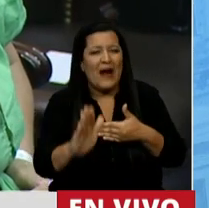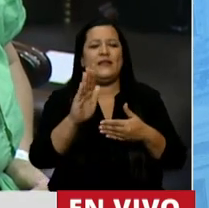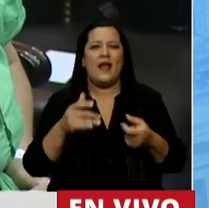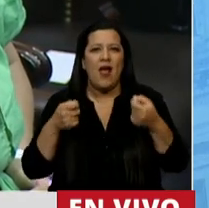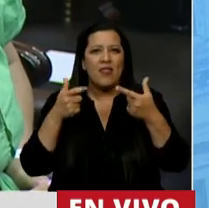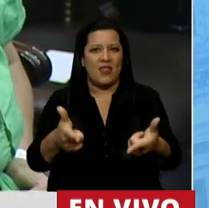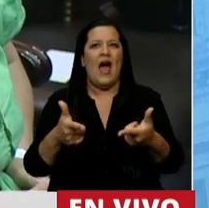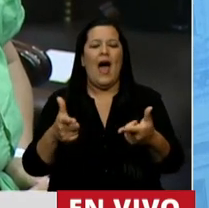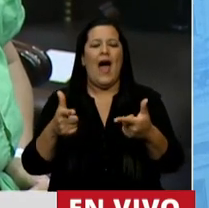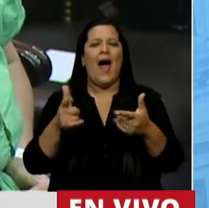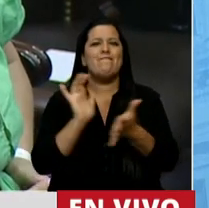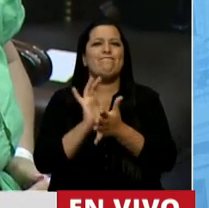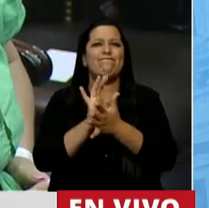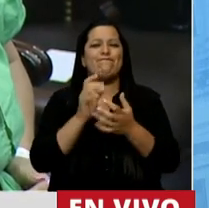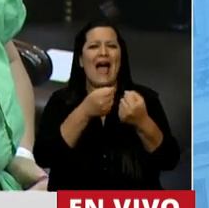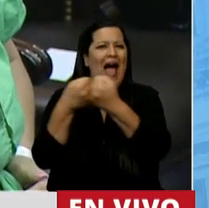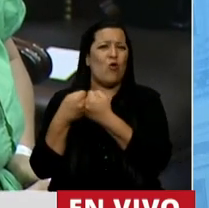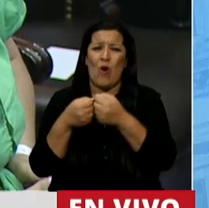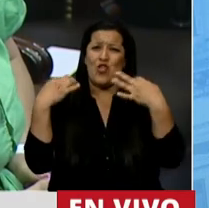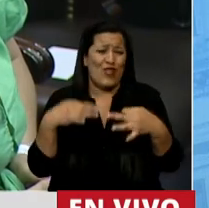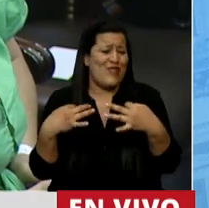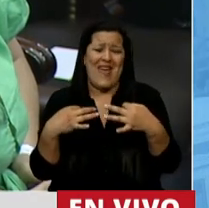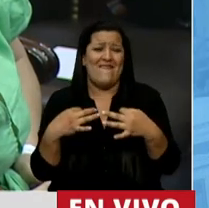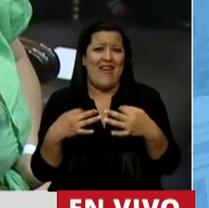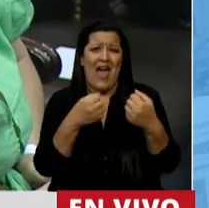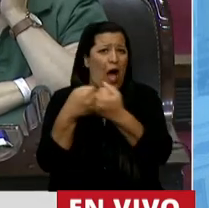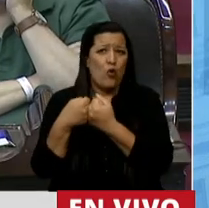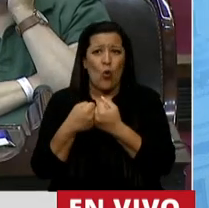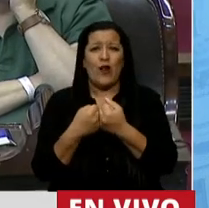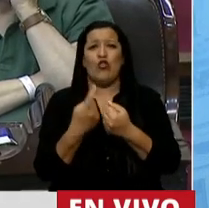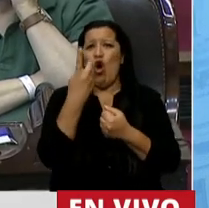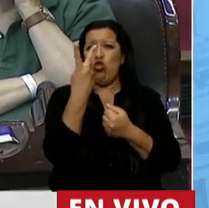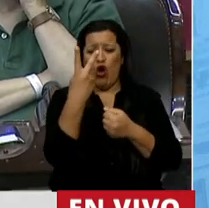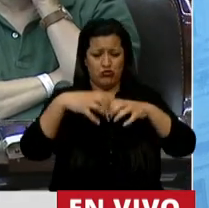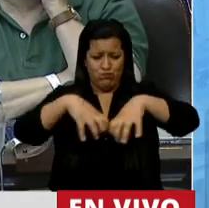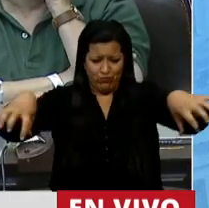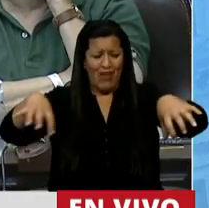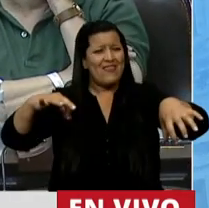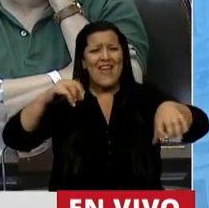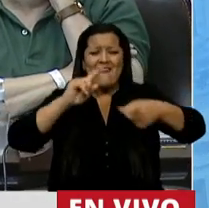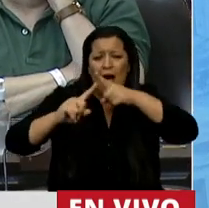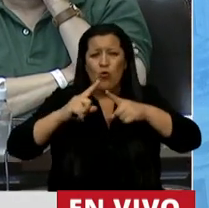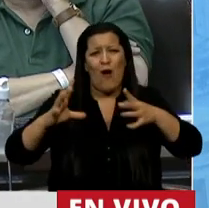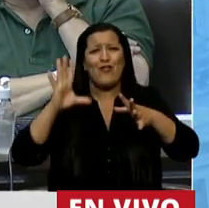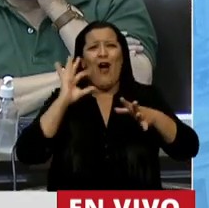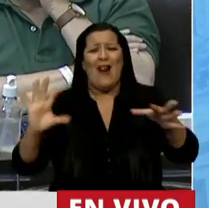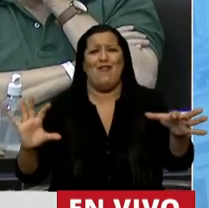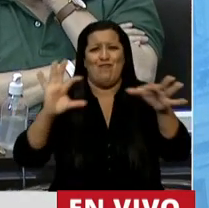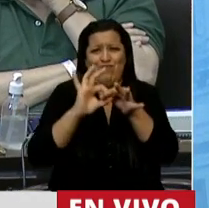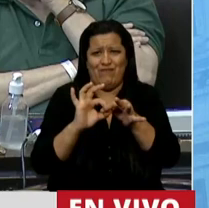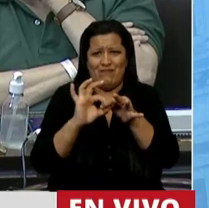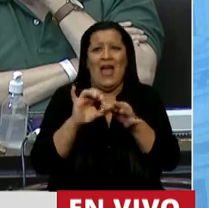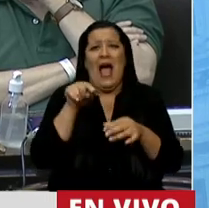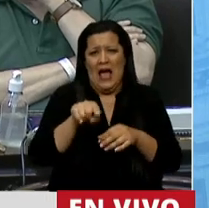genere en ese mínimo acuerdo. Debe existir un punto en común entre de un lado y de otro. Y ahí es donde yo quiero trabajar y me van a